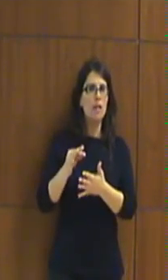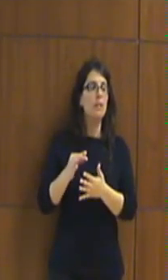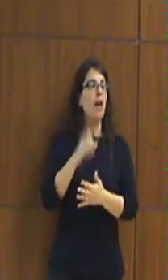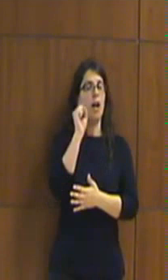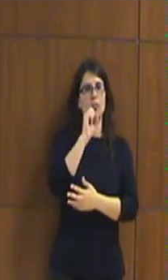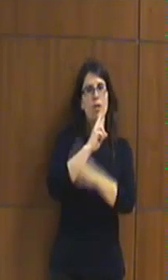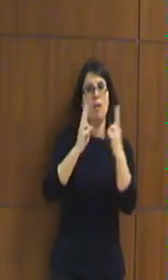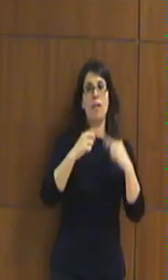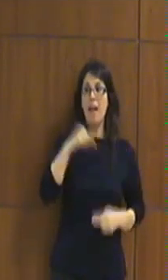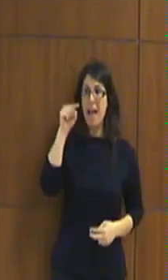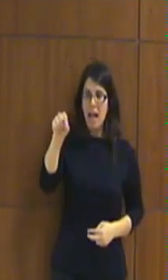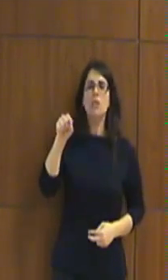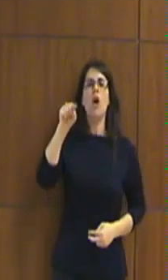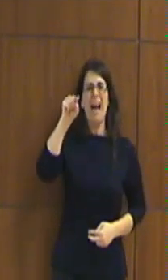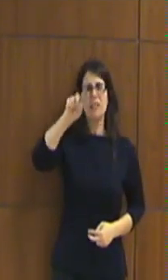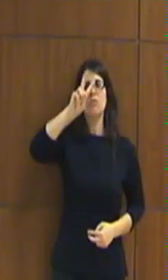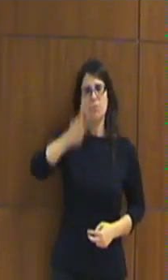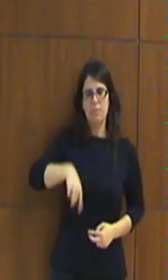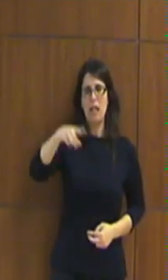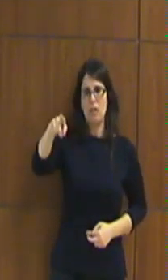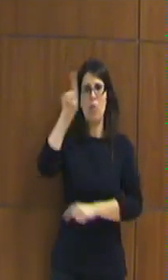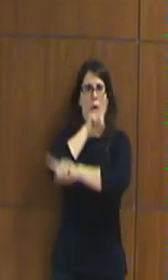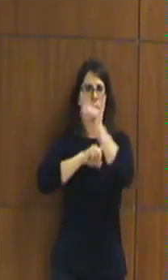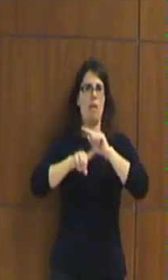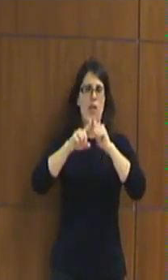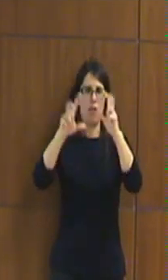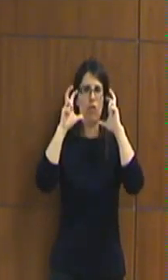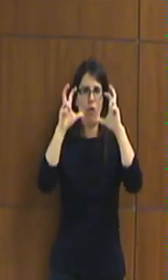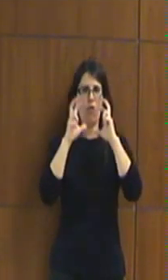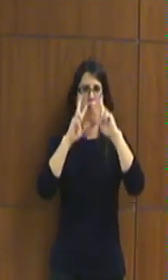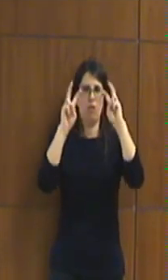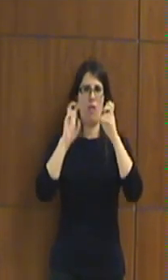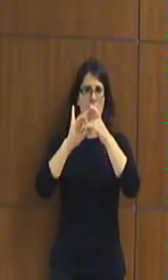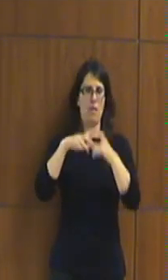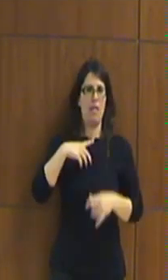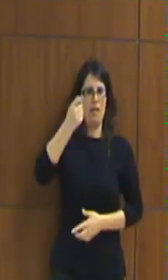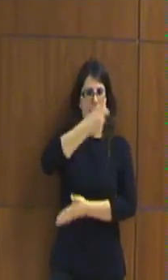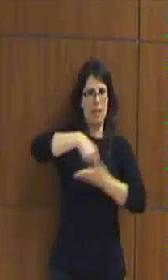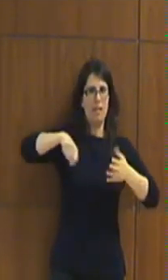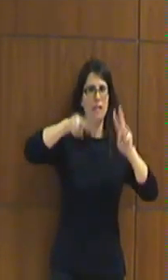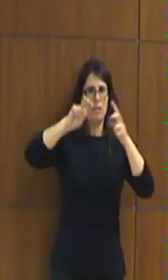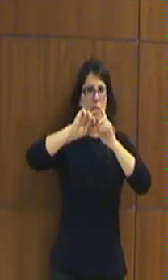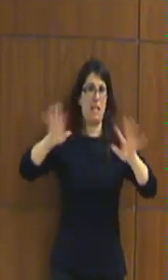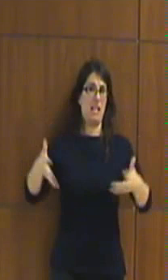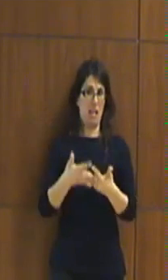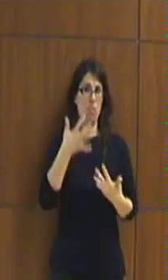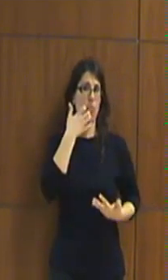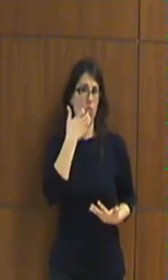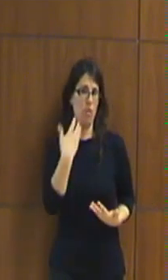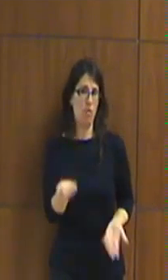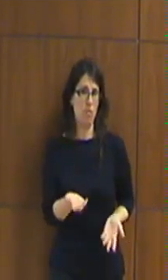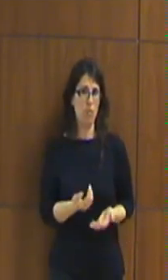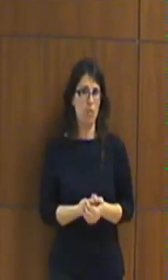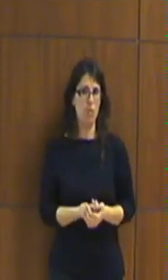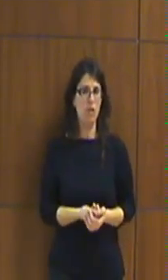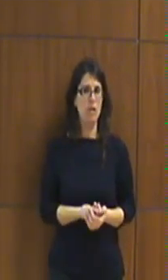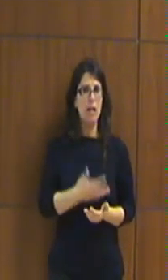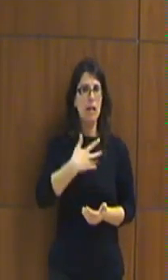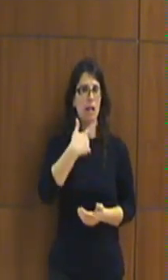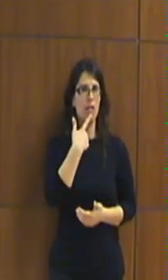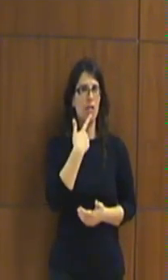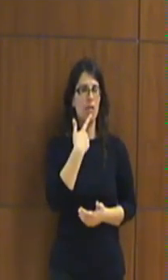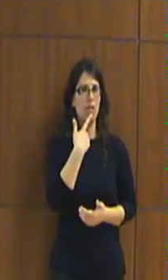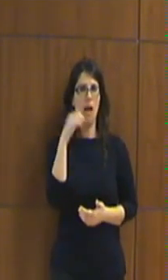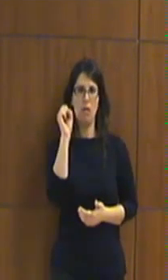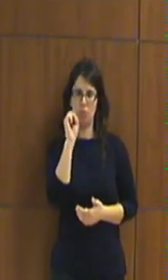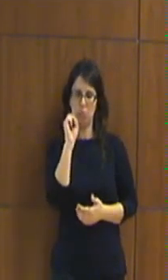fíjate, más que la otra. Sí, bueno. Que no quiero decir, una persona mayor puede formarse en nuevas